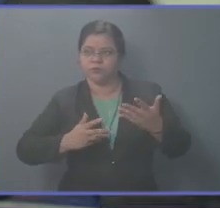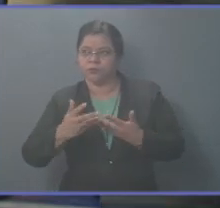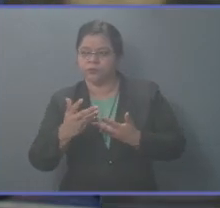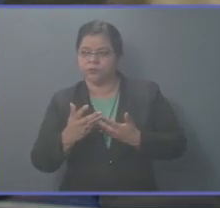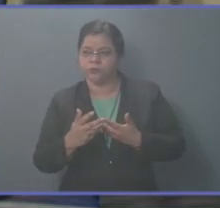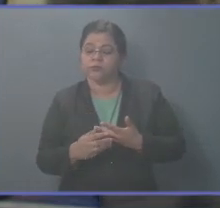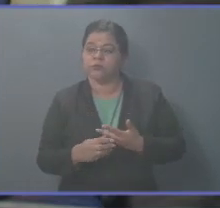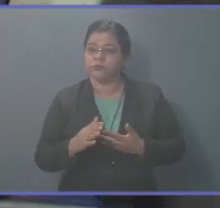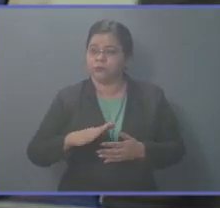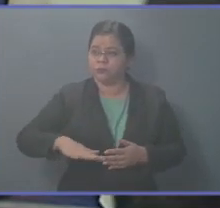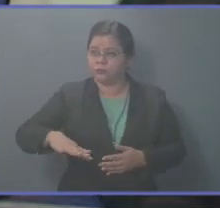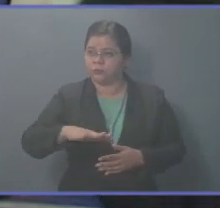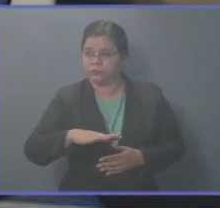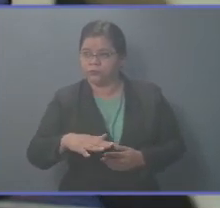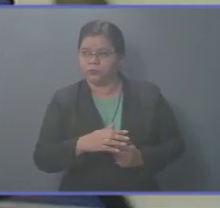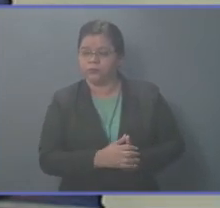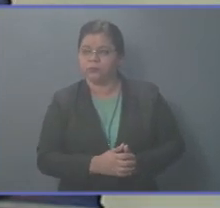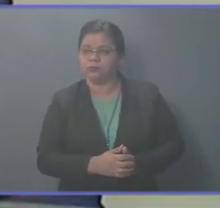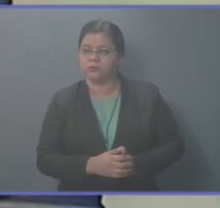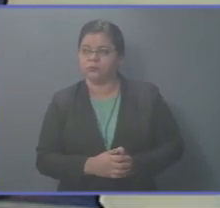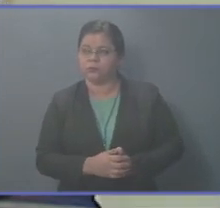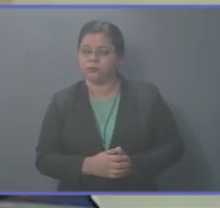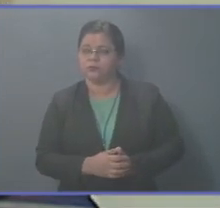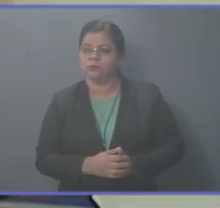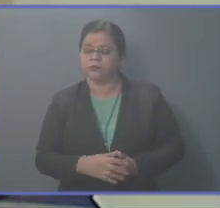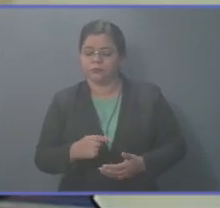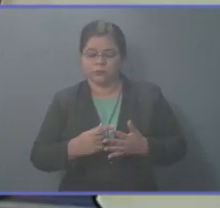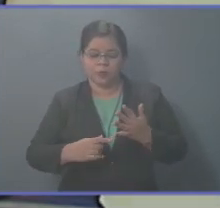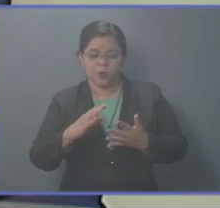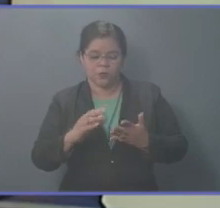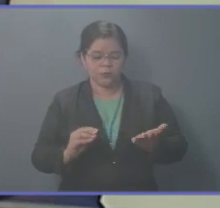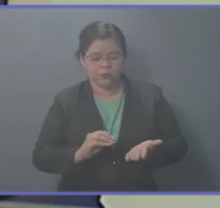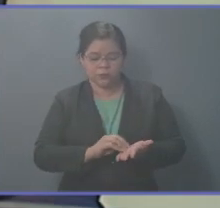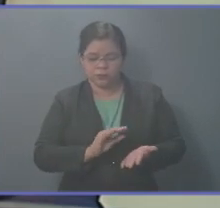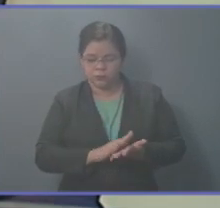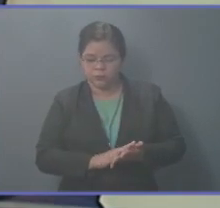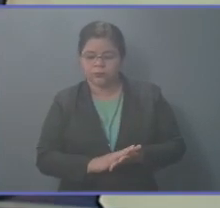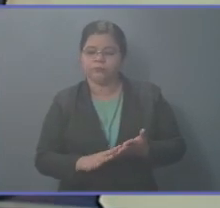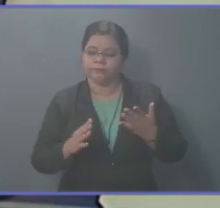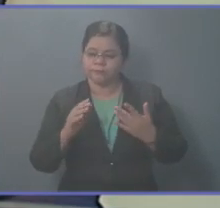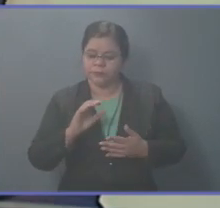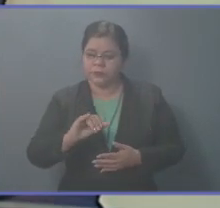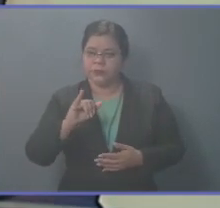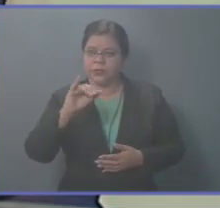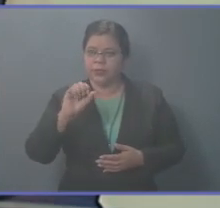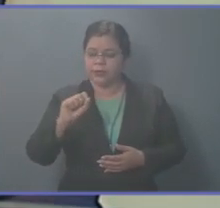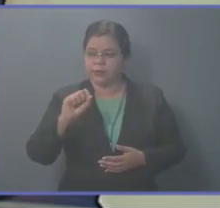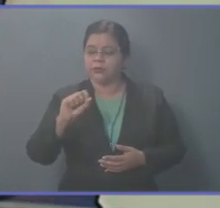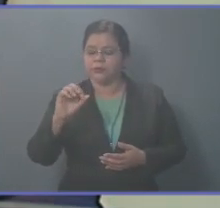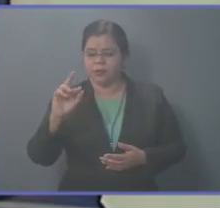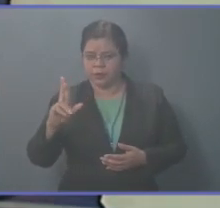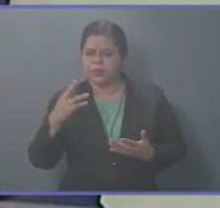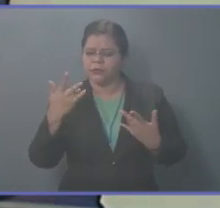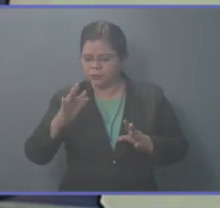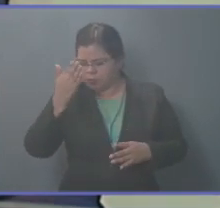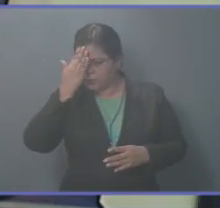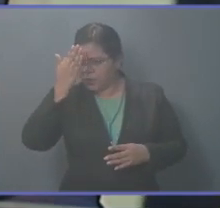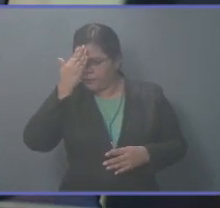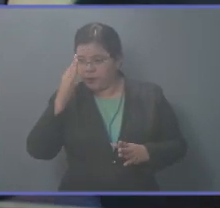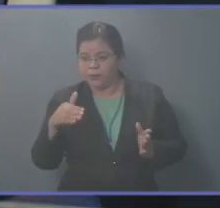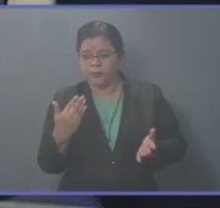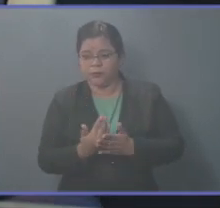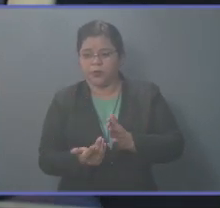En la jurisprudencia constitucional ya se ha reconocido la posibilidad de que